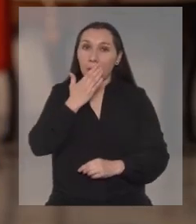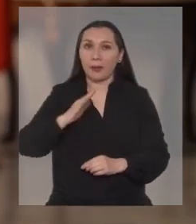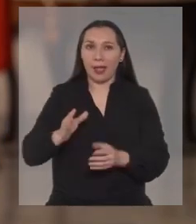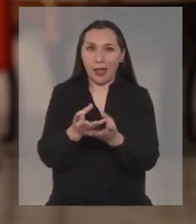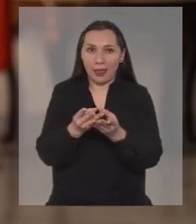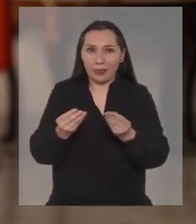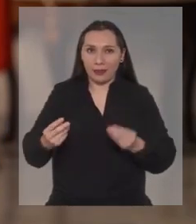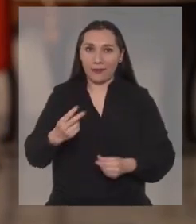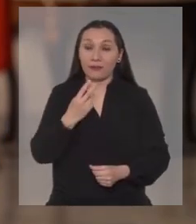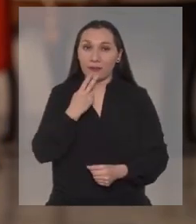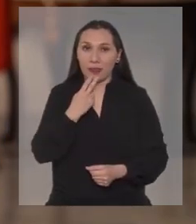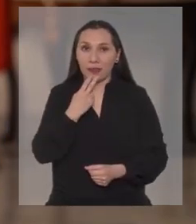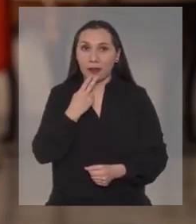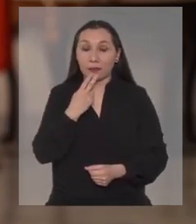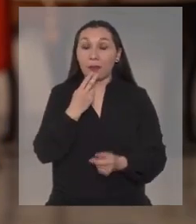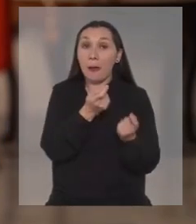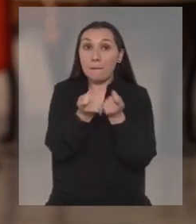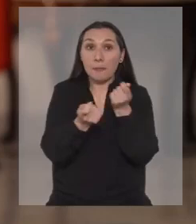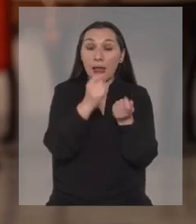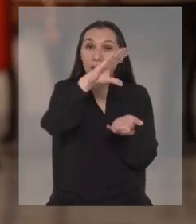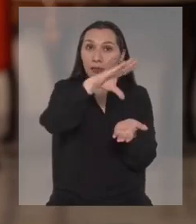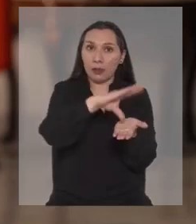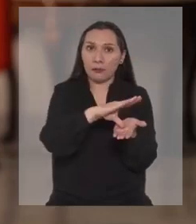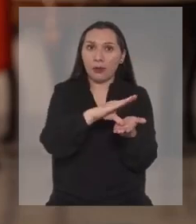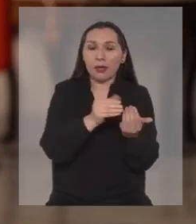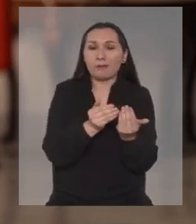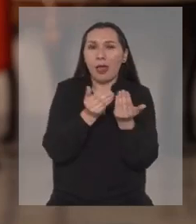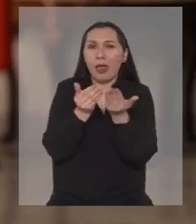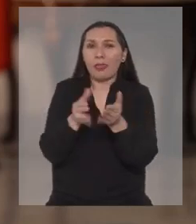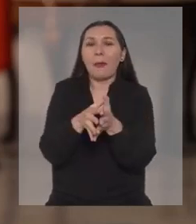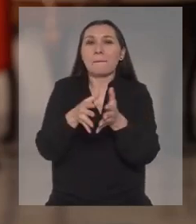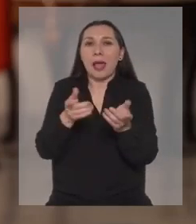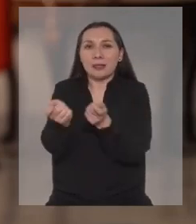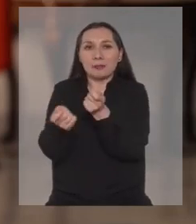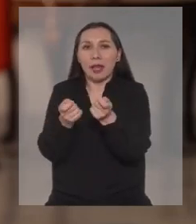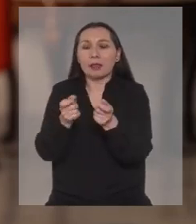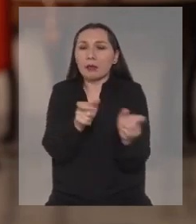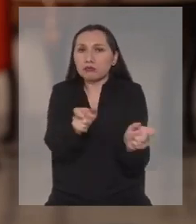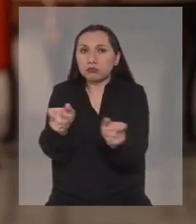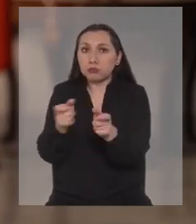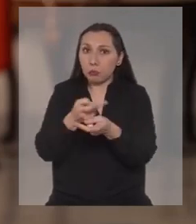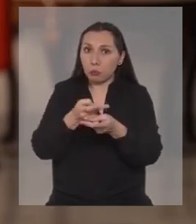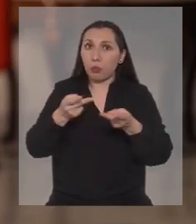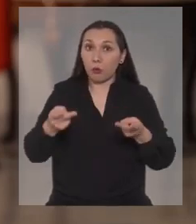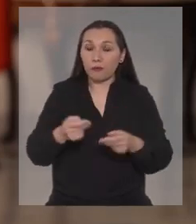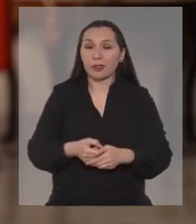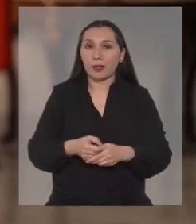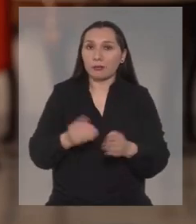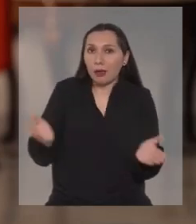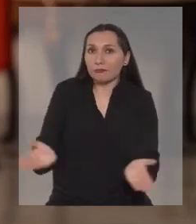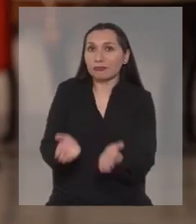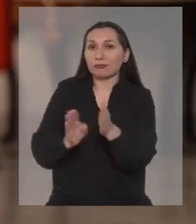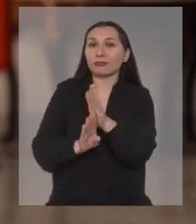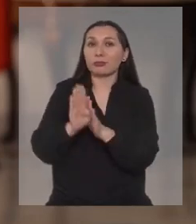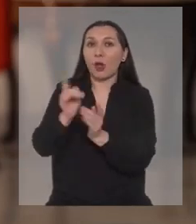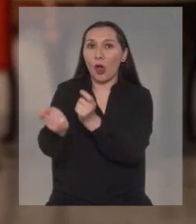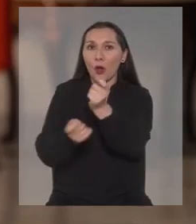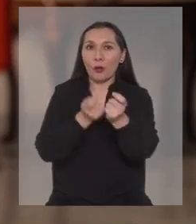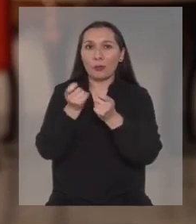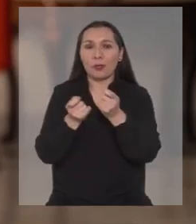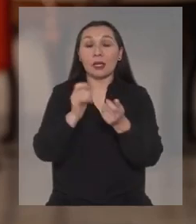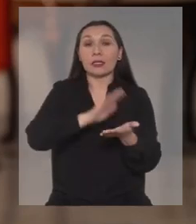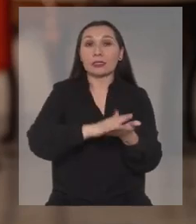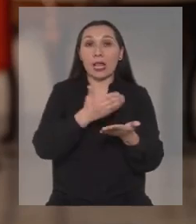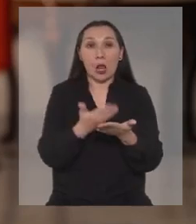mejor calidad de vida y este presupuesto entrega justamente más recursos para la seguridad pública para la reactivación económica